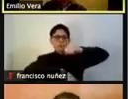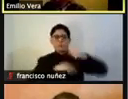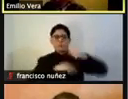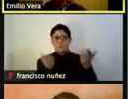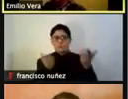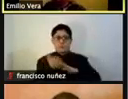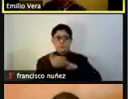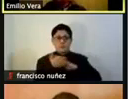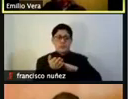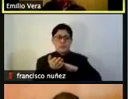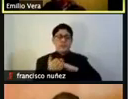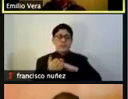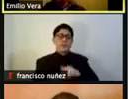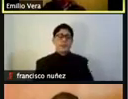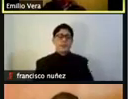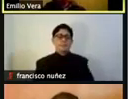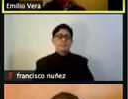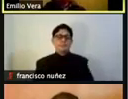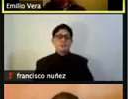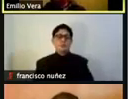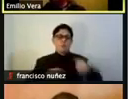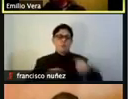Ondas compresionales sísmicas normalmente.